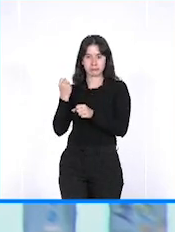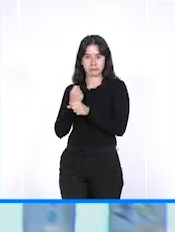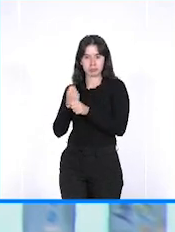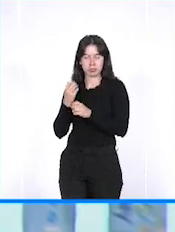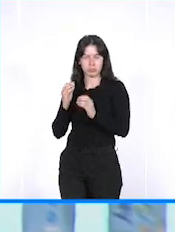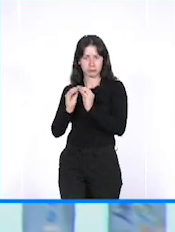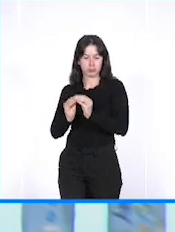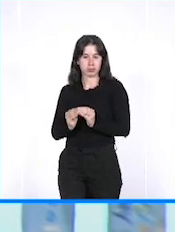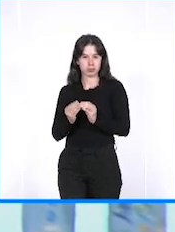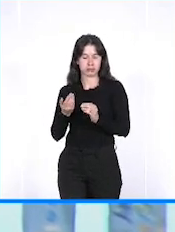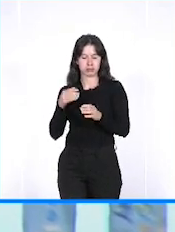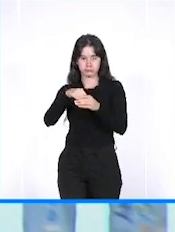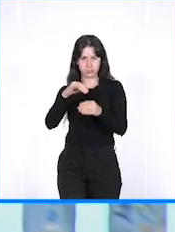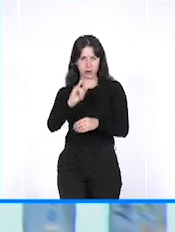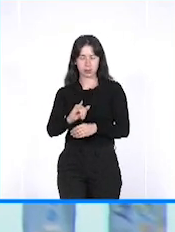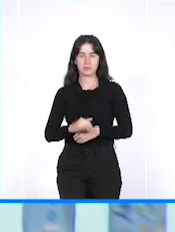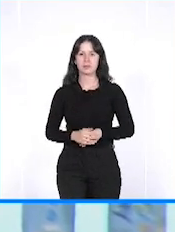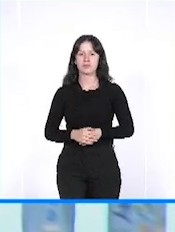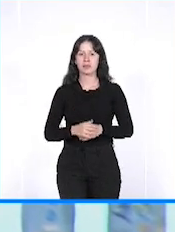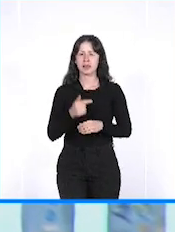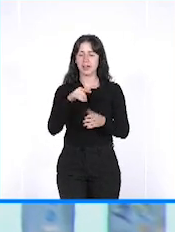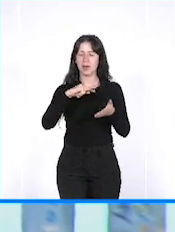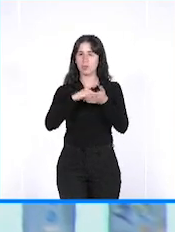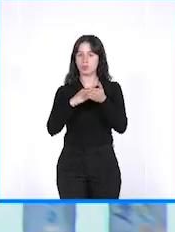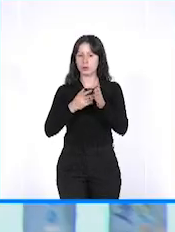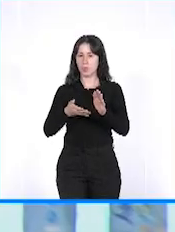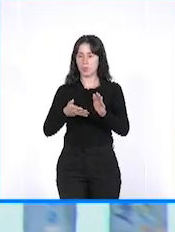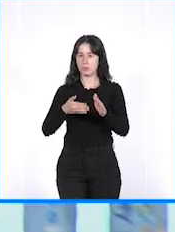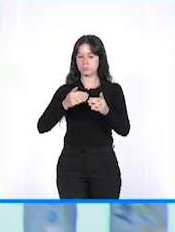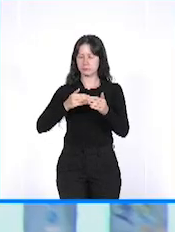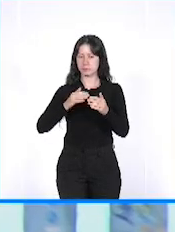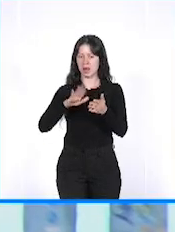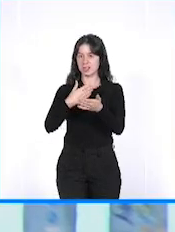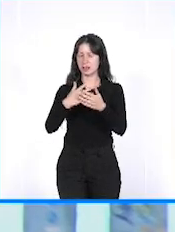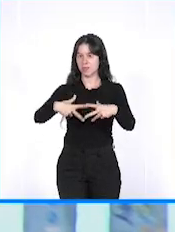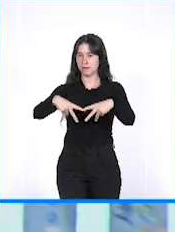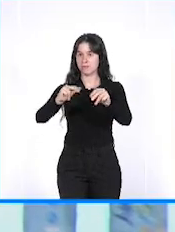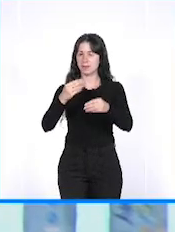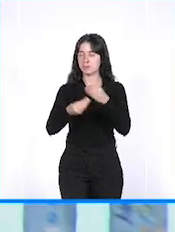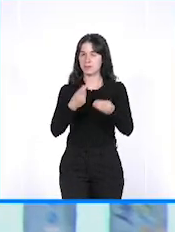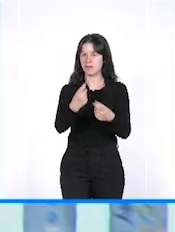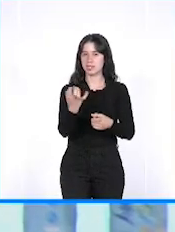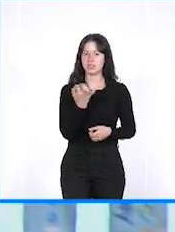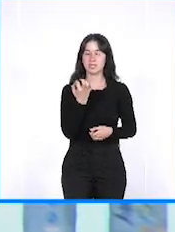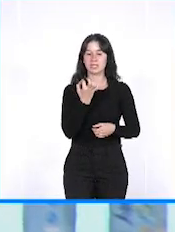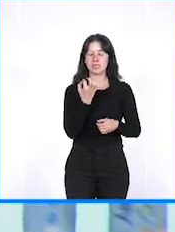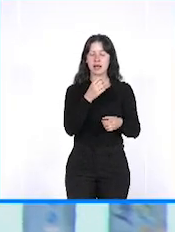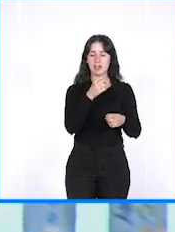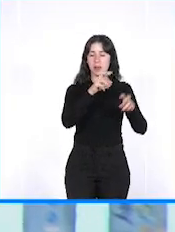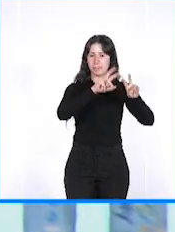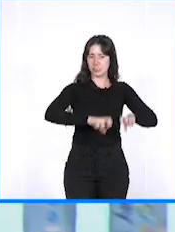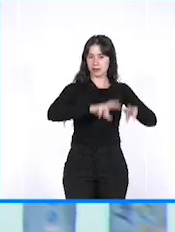qué reto creemos que tenemos de aquí a finalizar el proyecto no hay que terminar las muestras en alguna de las investigaciones que